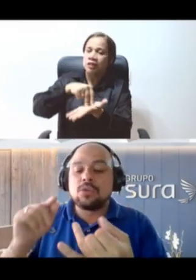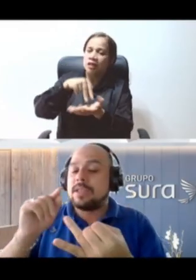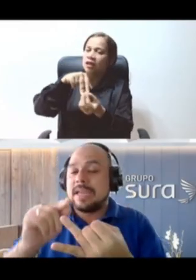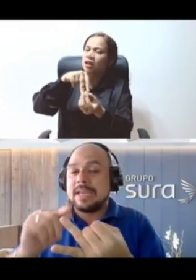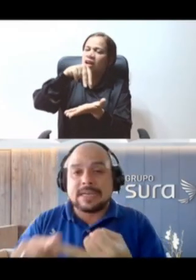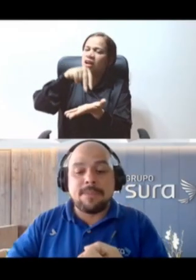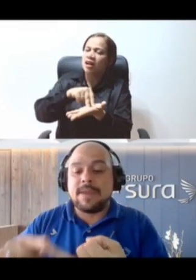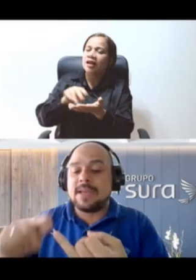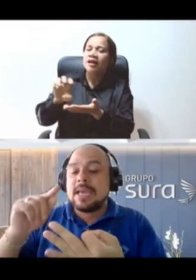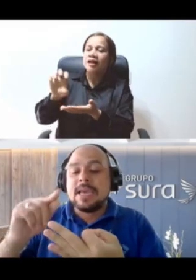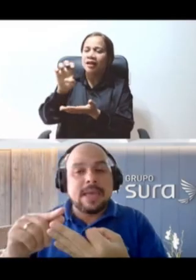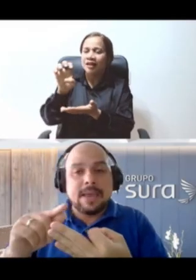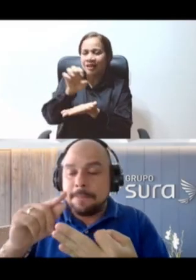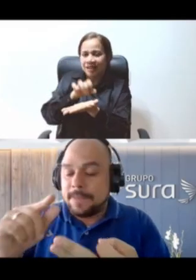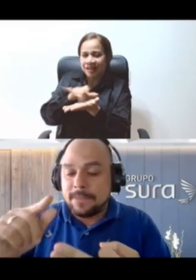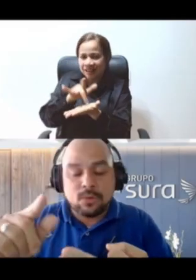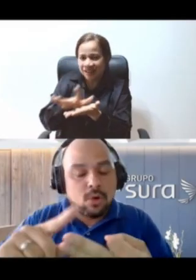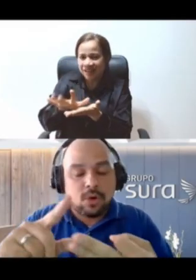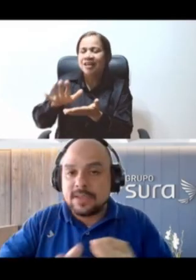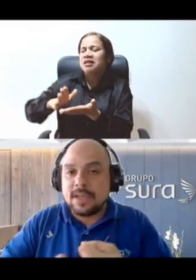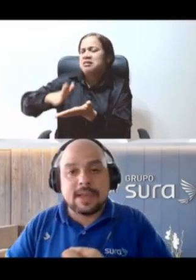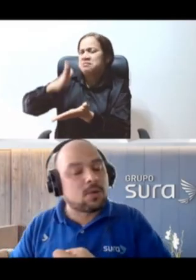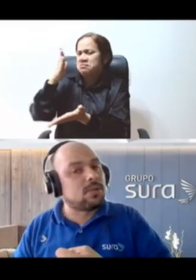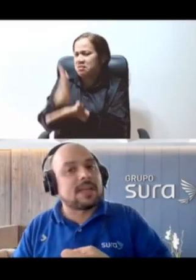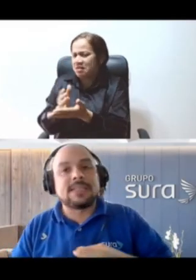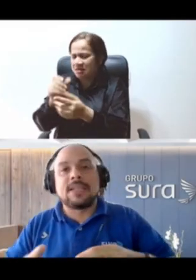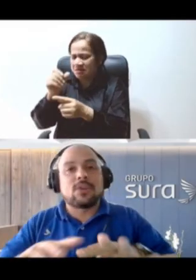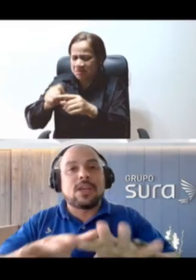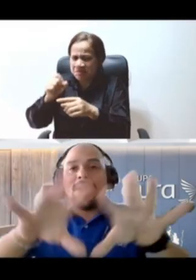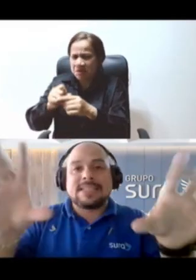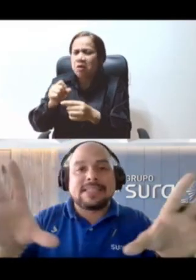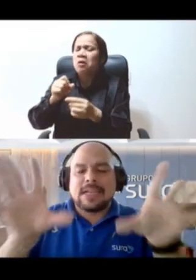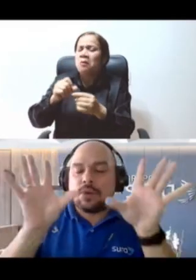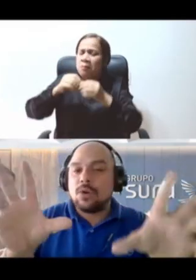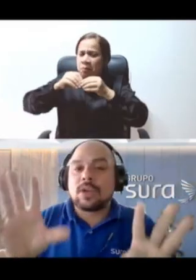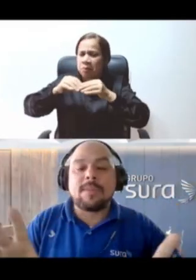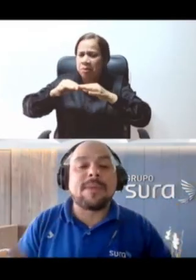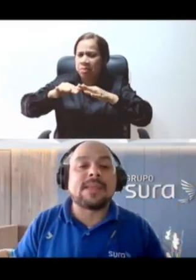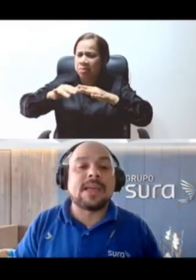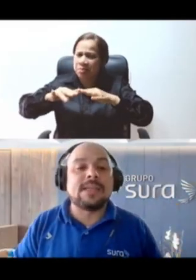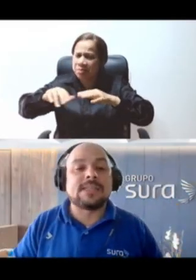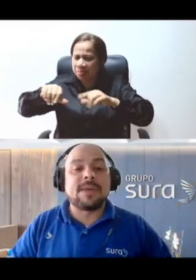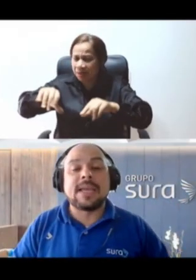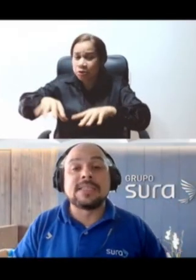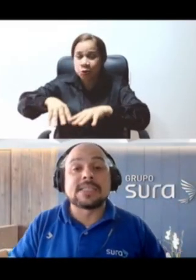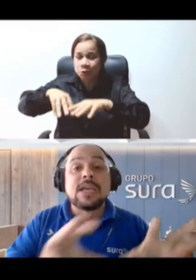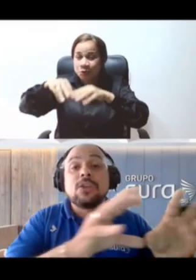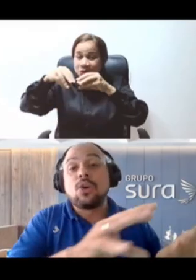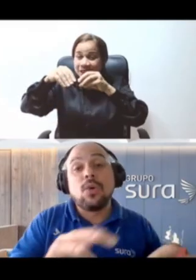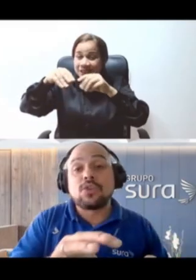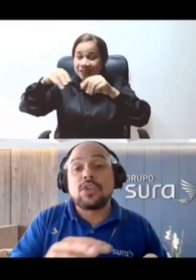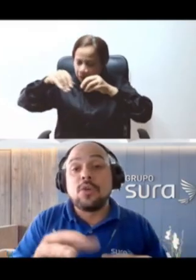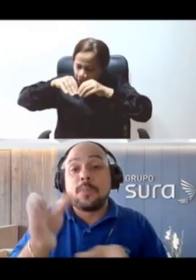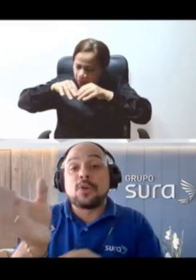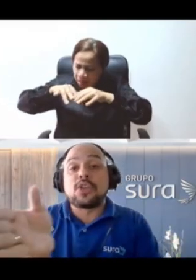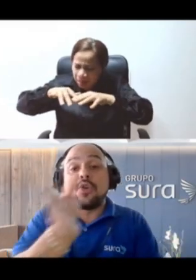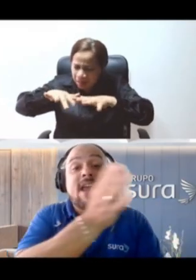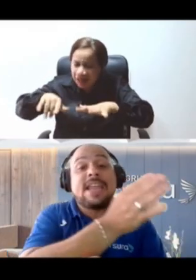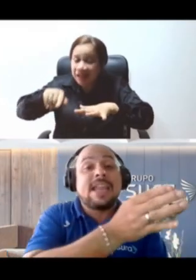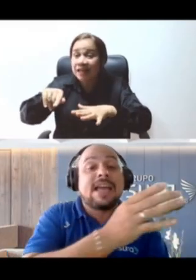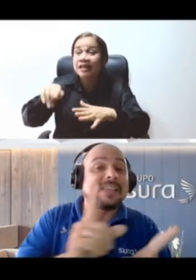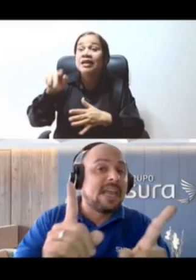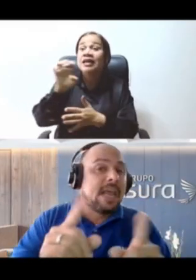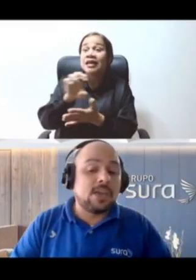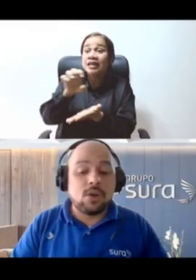de lesionados, derrames, todo lo que tiene que ver con tareas de alto riesgo, etcétera. Todo lo que me materialice de emergencias, todo eso tiene